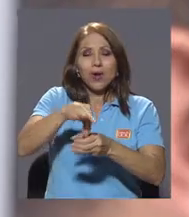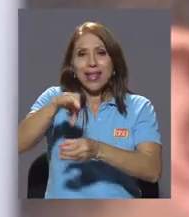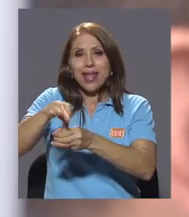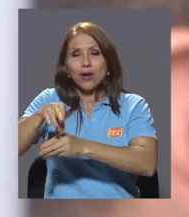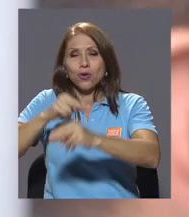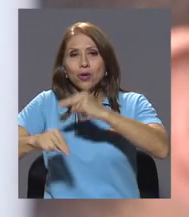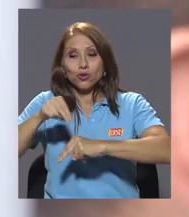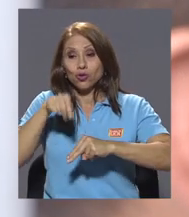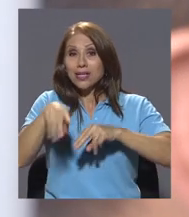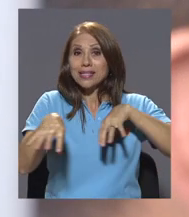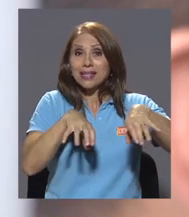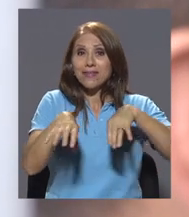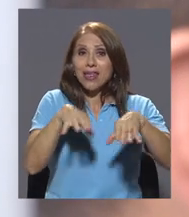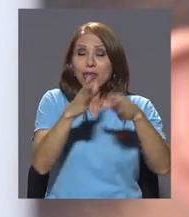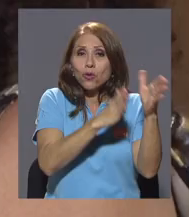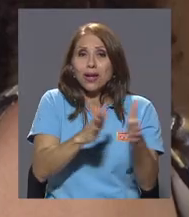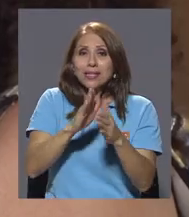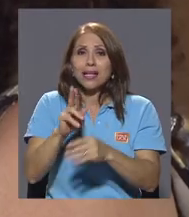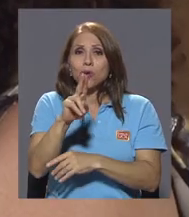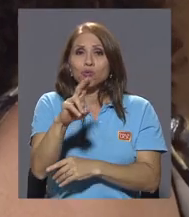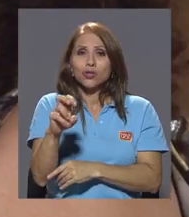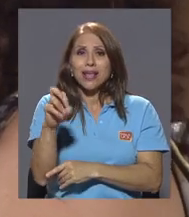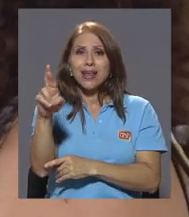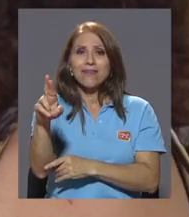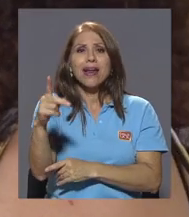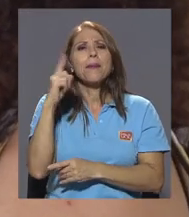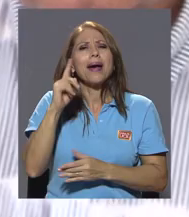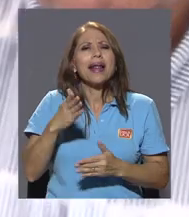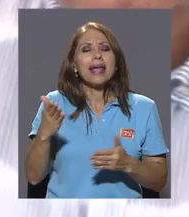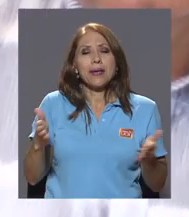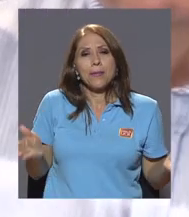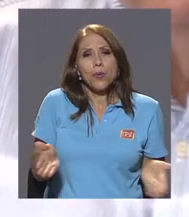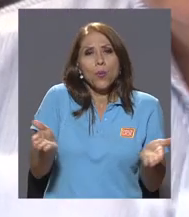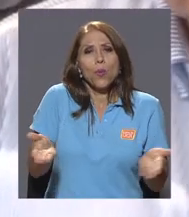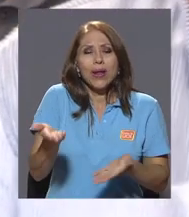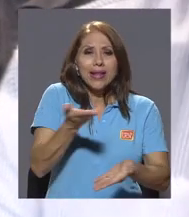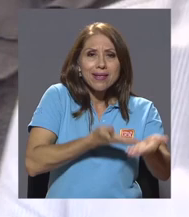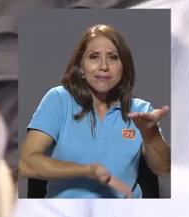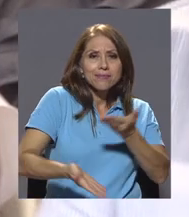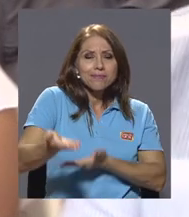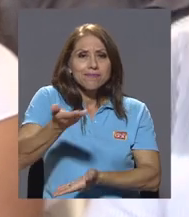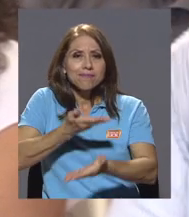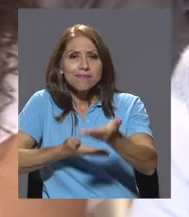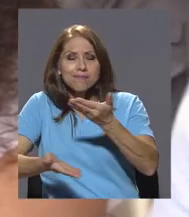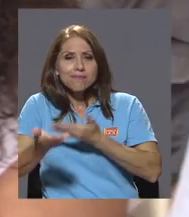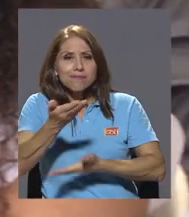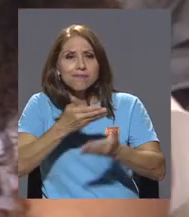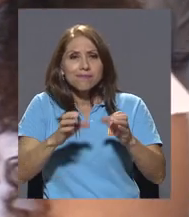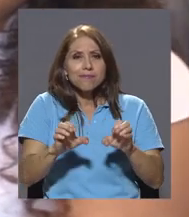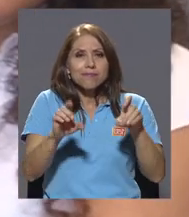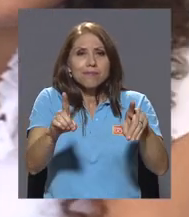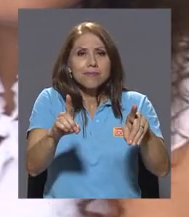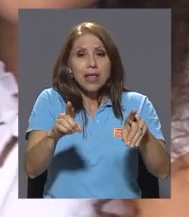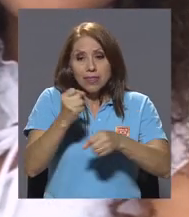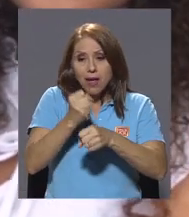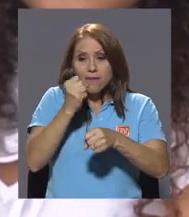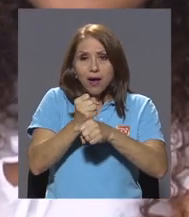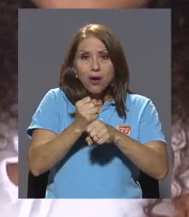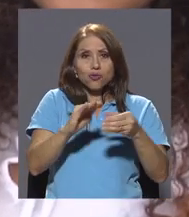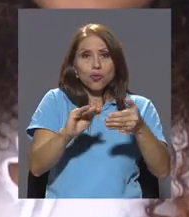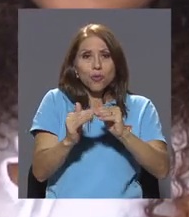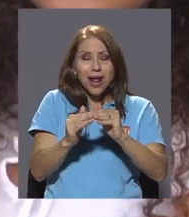por la UCR para promover el intercambio académico entre los participantes y divulgar los trabajos comunales desarrollados por la